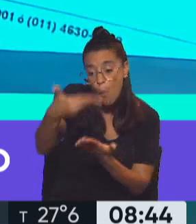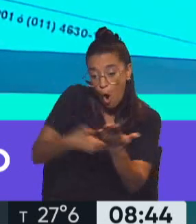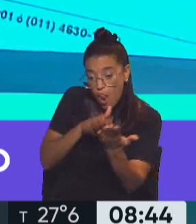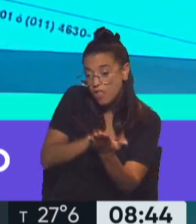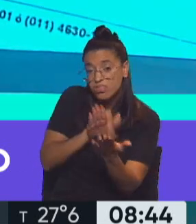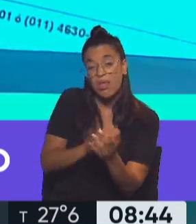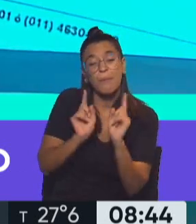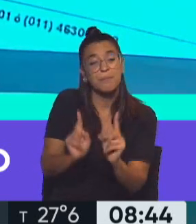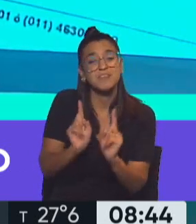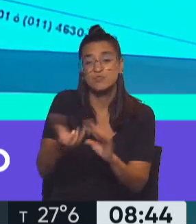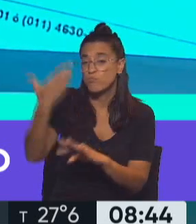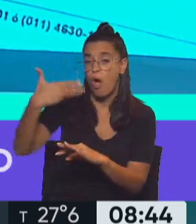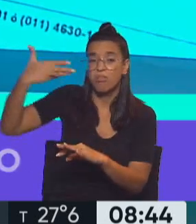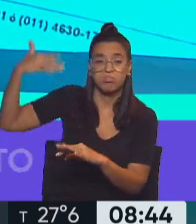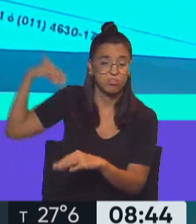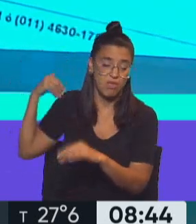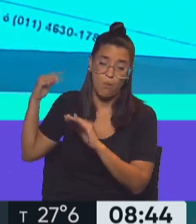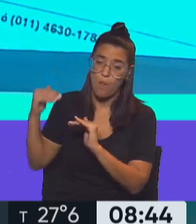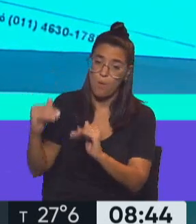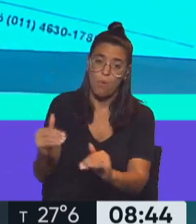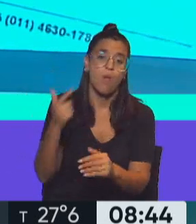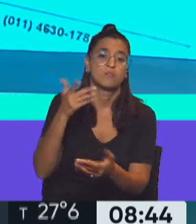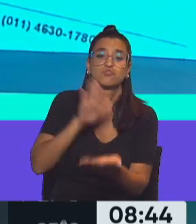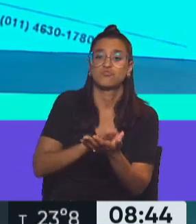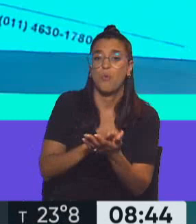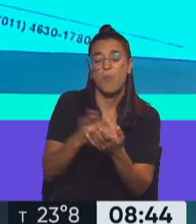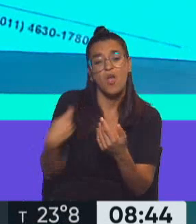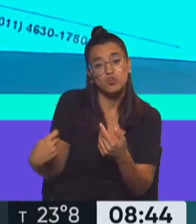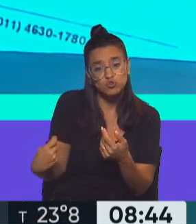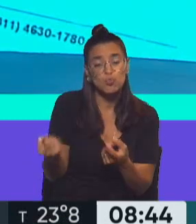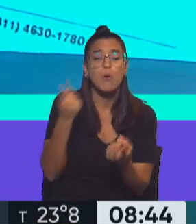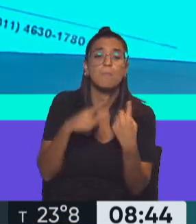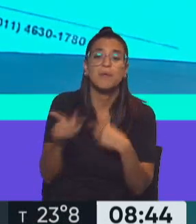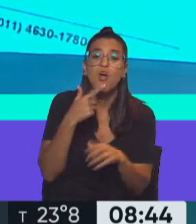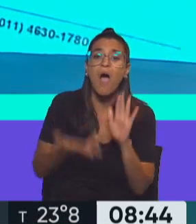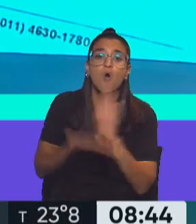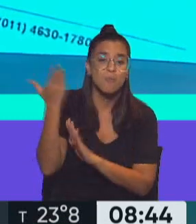ver lo mismo que ya venías viendo con respecto al consumo, pero todavía no el